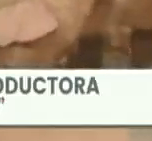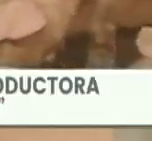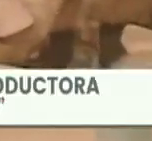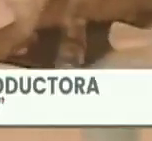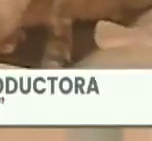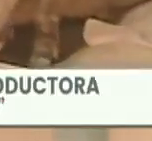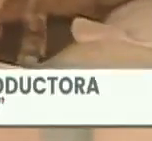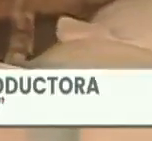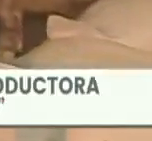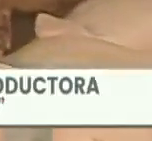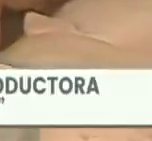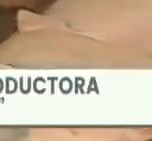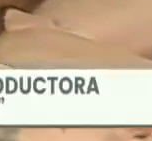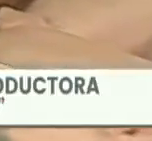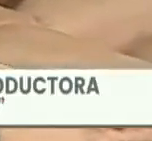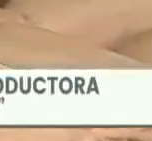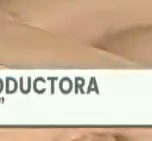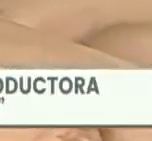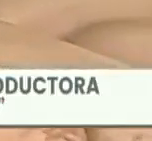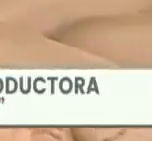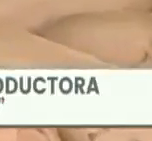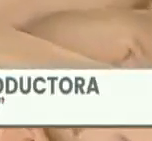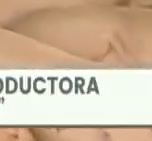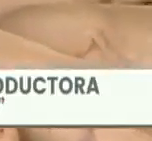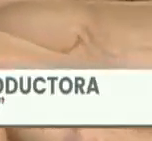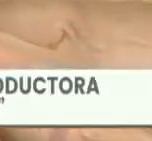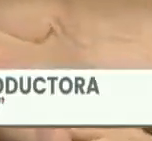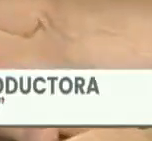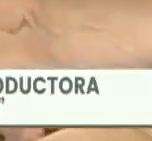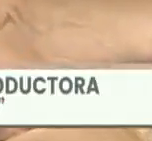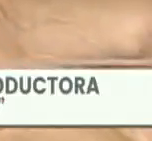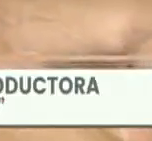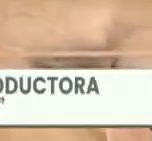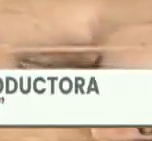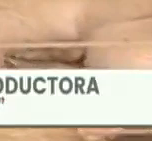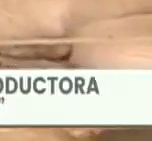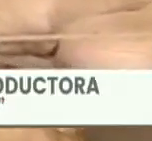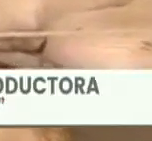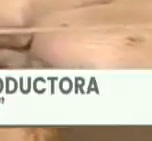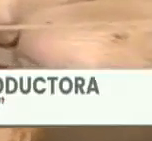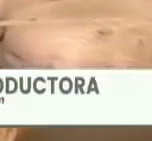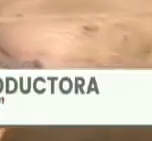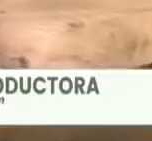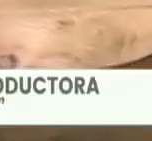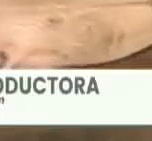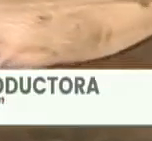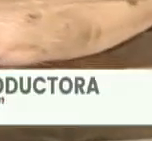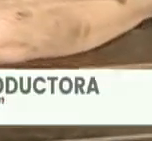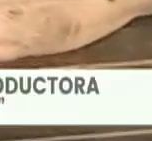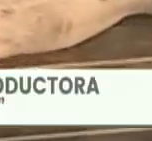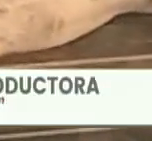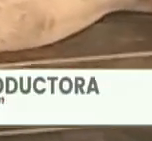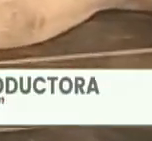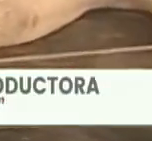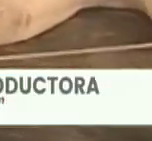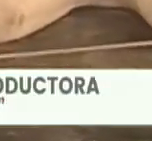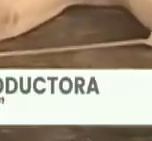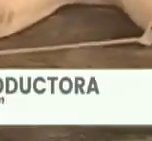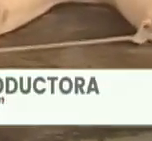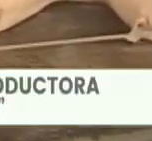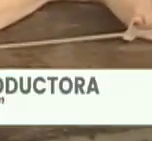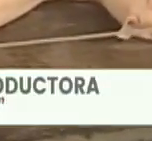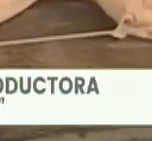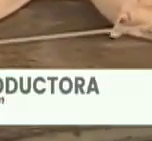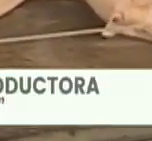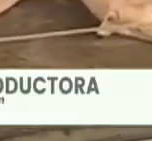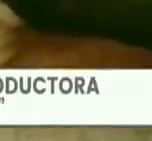aquí con 4 semanas de edad y luego transcurren esta área fija de 19 a 20 semanas